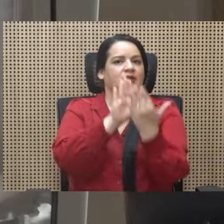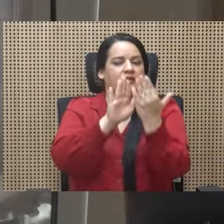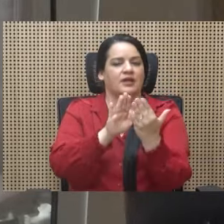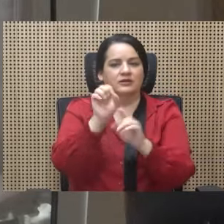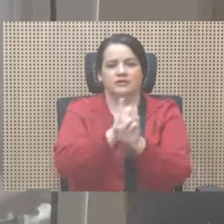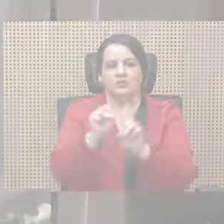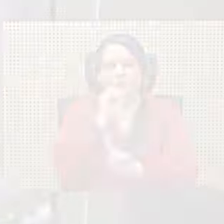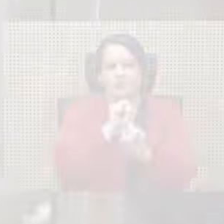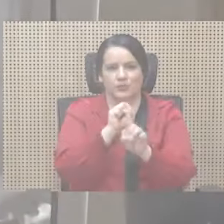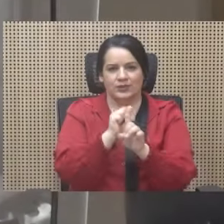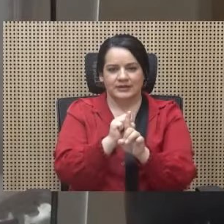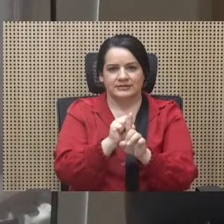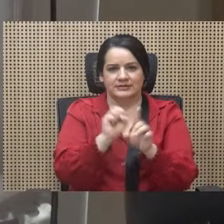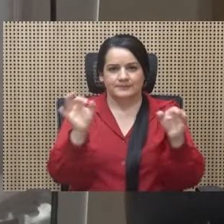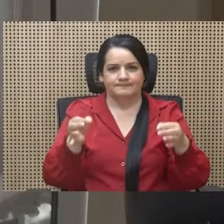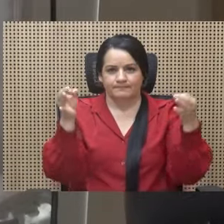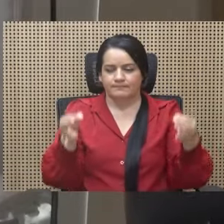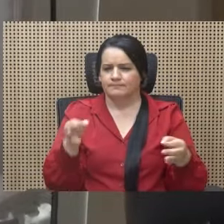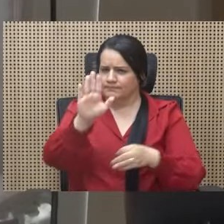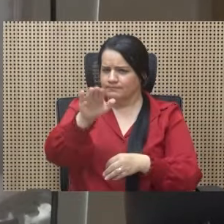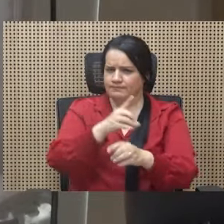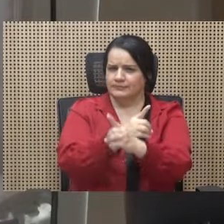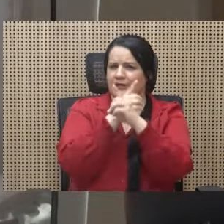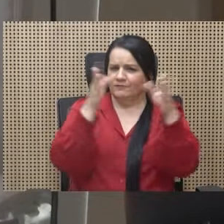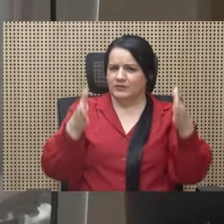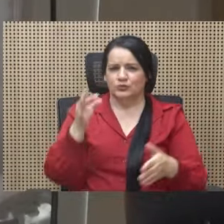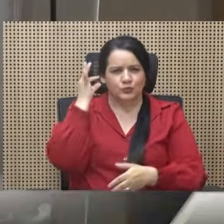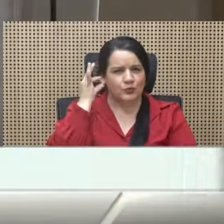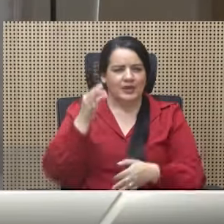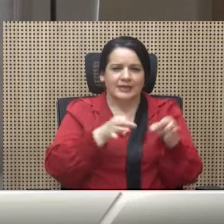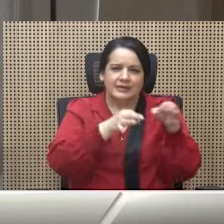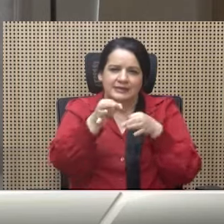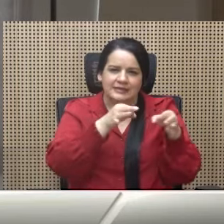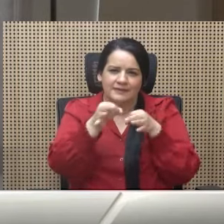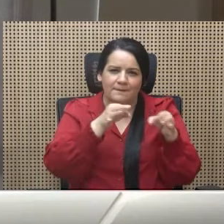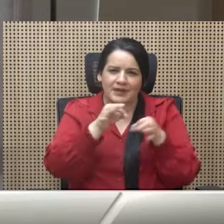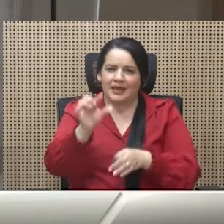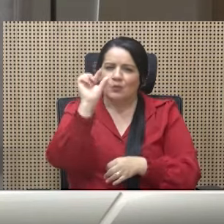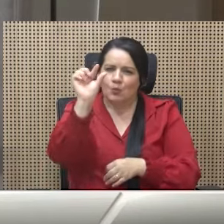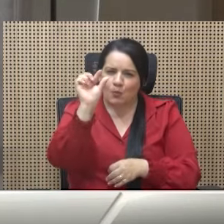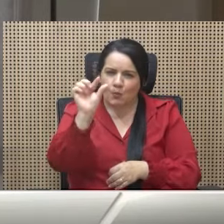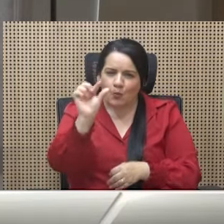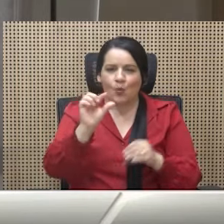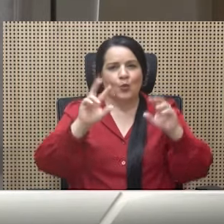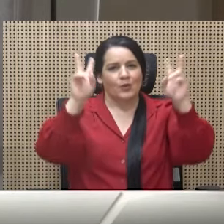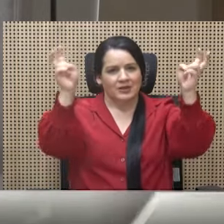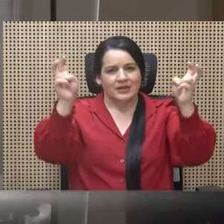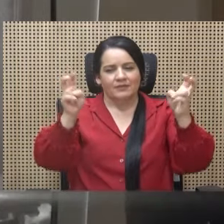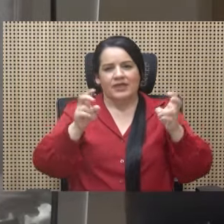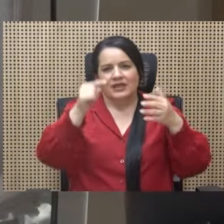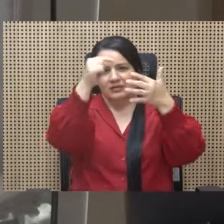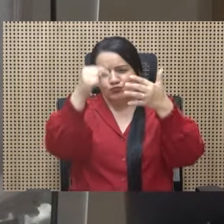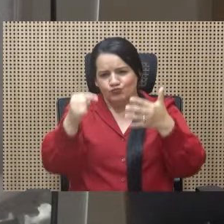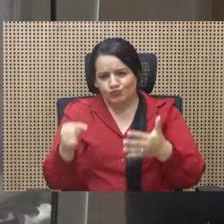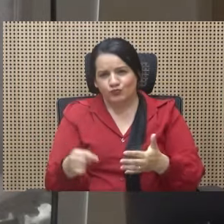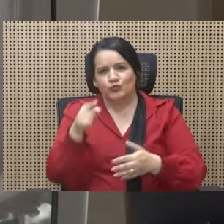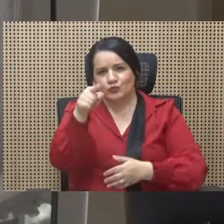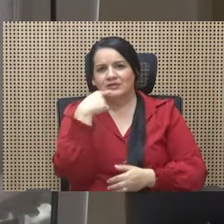acciones concretas señora defensora podría extender un poquito más el tema acerca de Estos factores que usted indica de